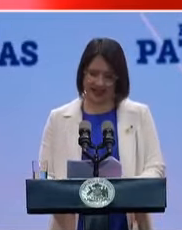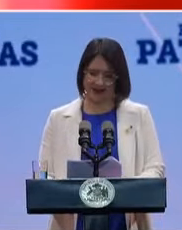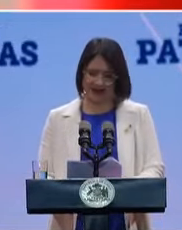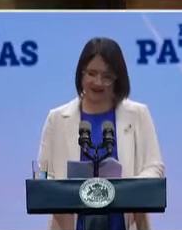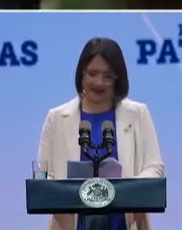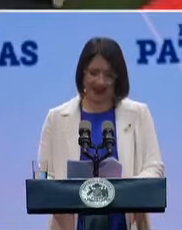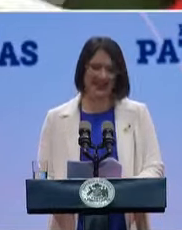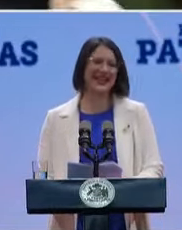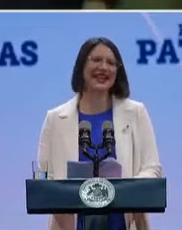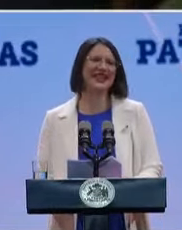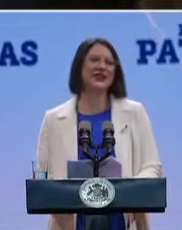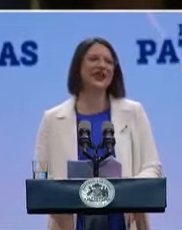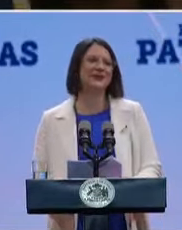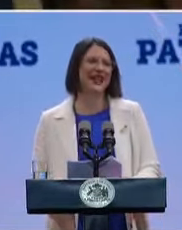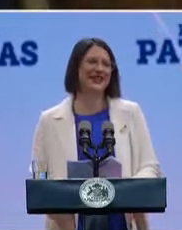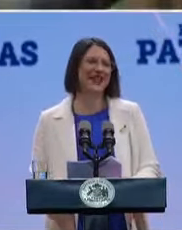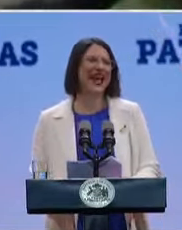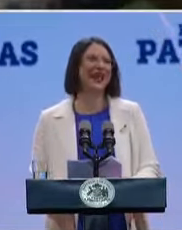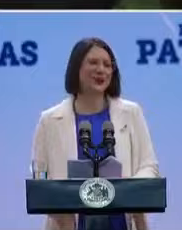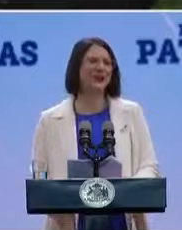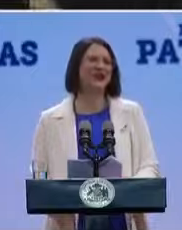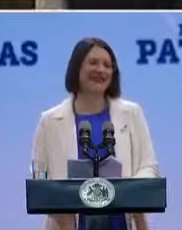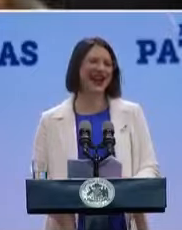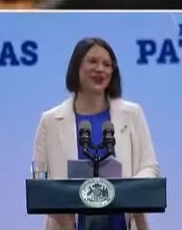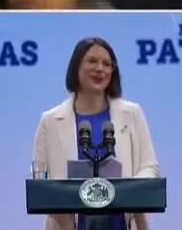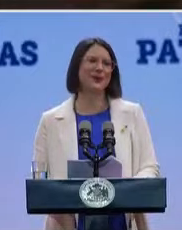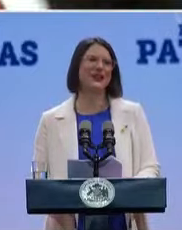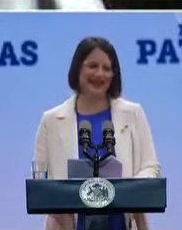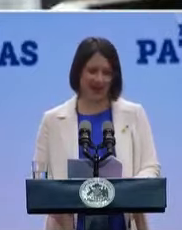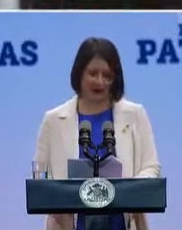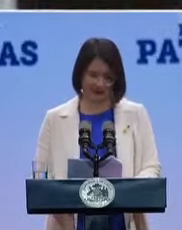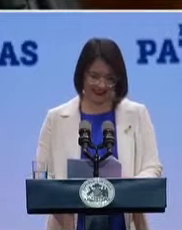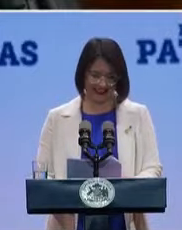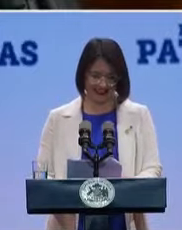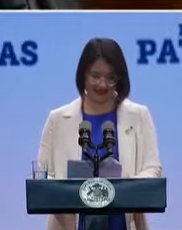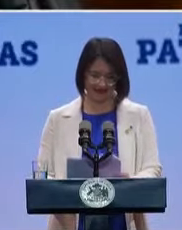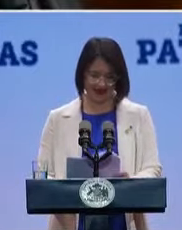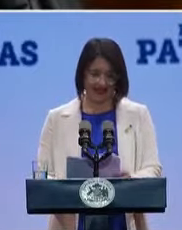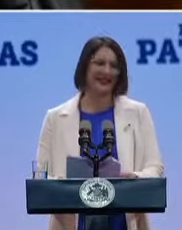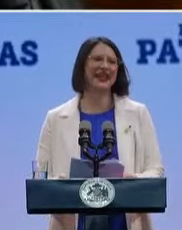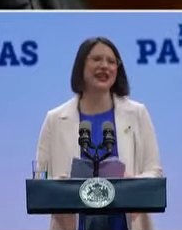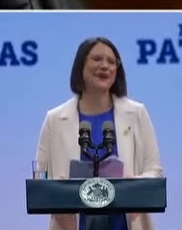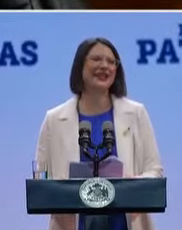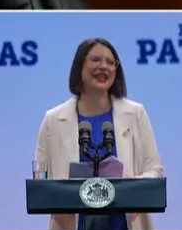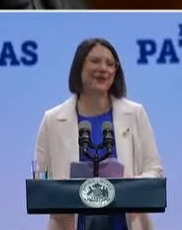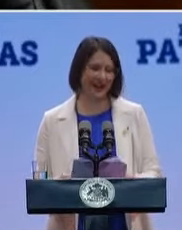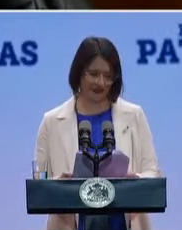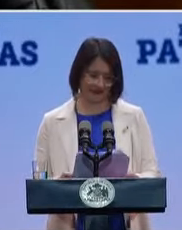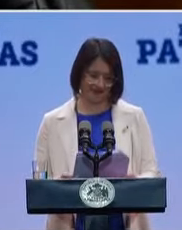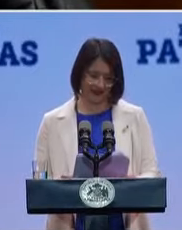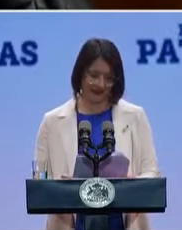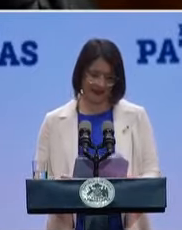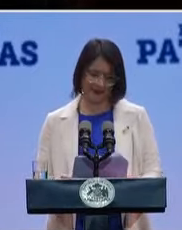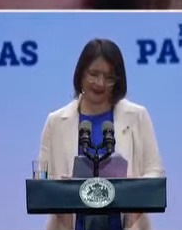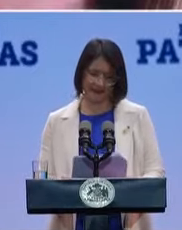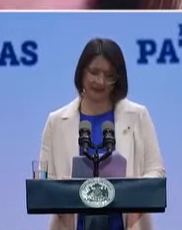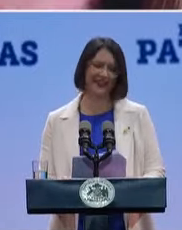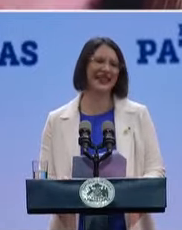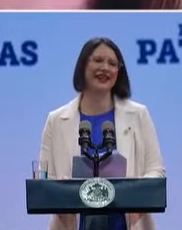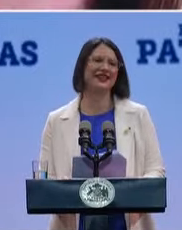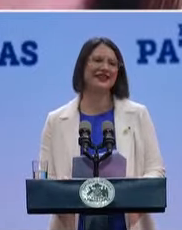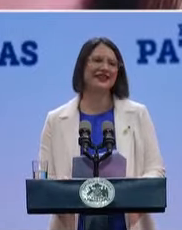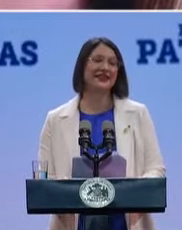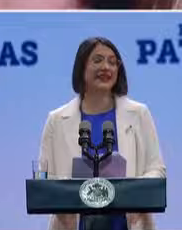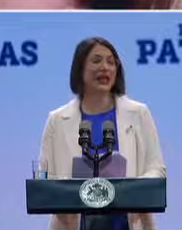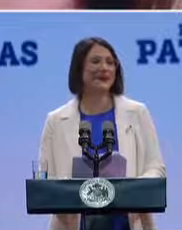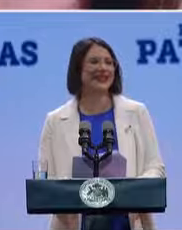Interior Andrés Chadwick, quien acudiría a declarar en calidad de testigo la última semana de septiembre. Caso Audios donde la suspendida ministra de la